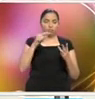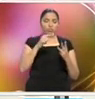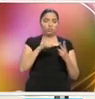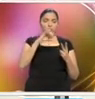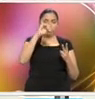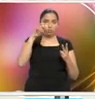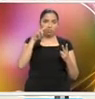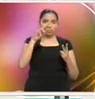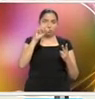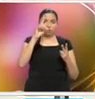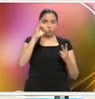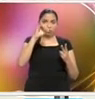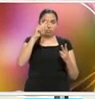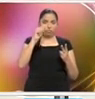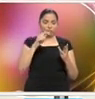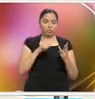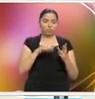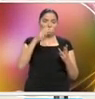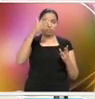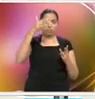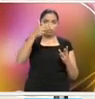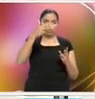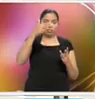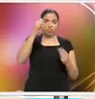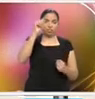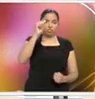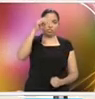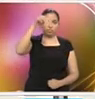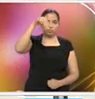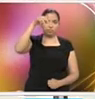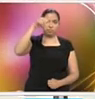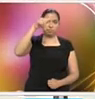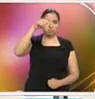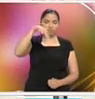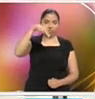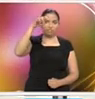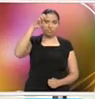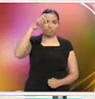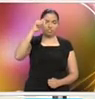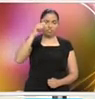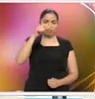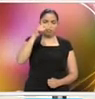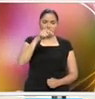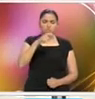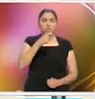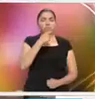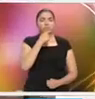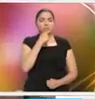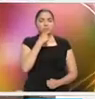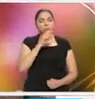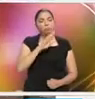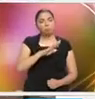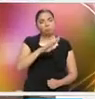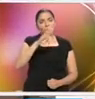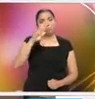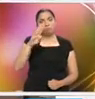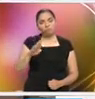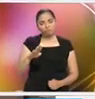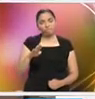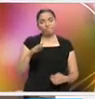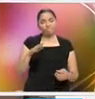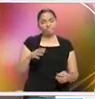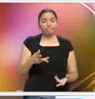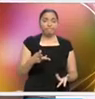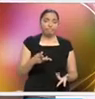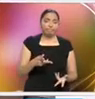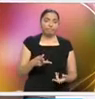Hamnet, no Hamlet, Hamnet con N. MN. Y Hamnet muere muy niño, muere muy, muy pequeño y pues la mortalidad